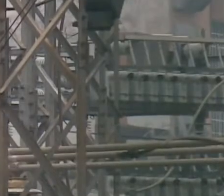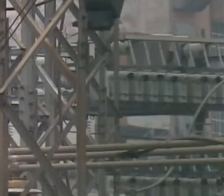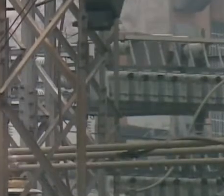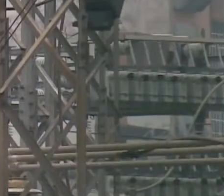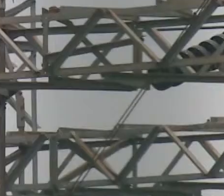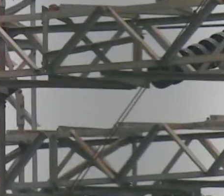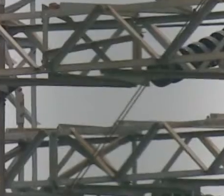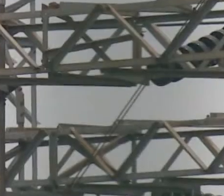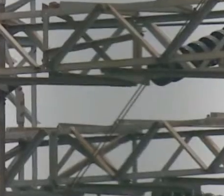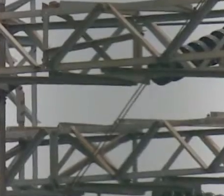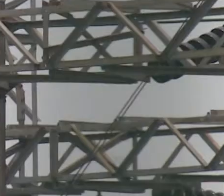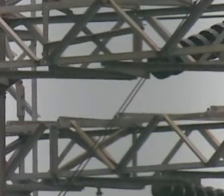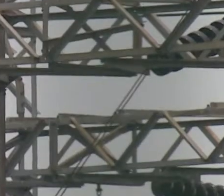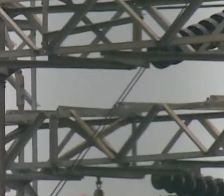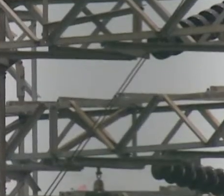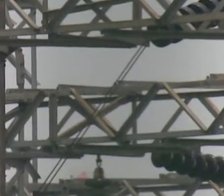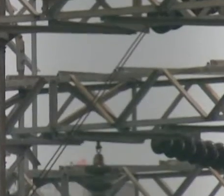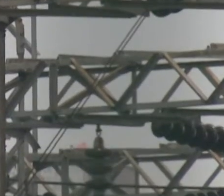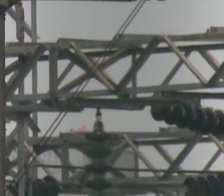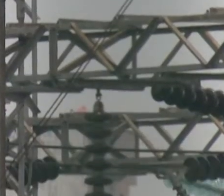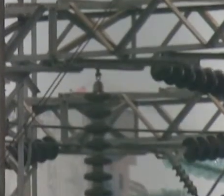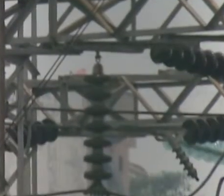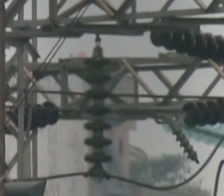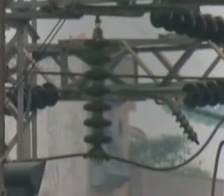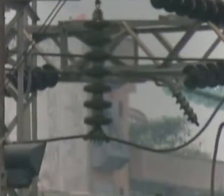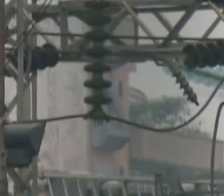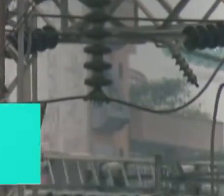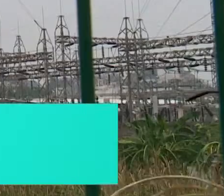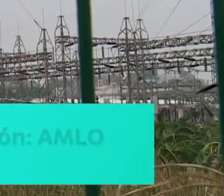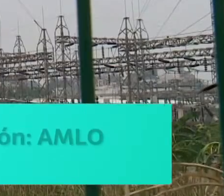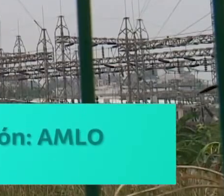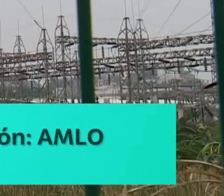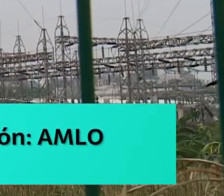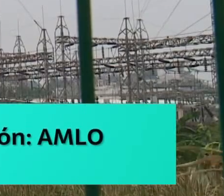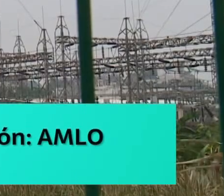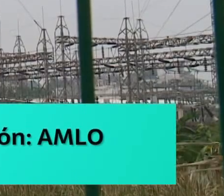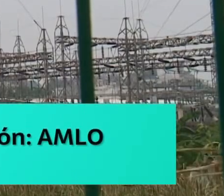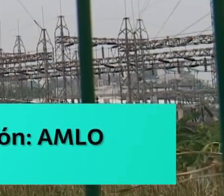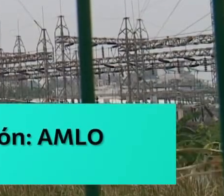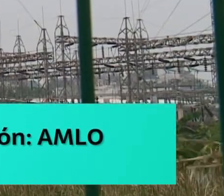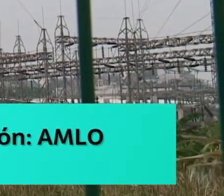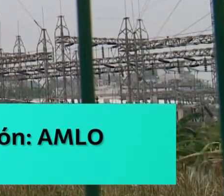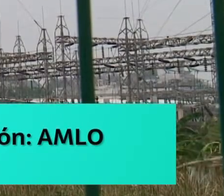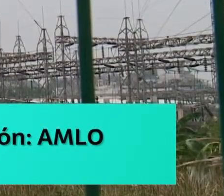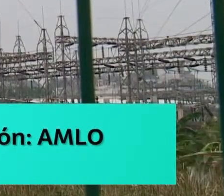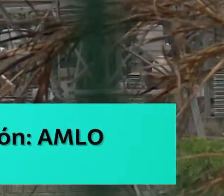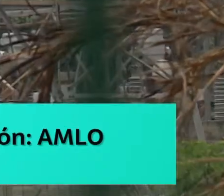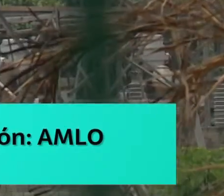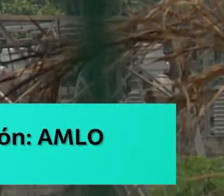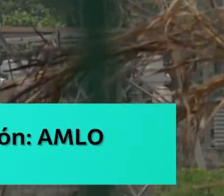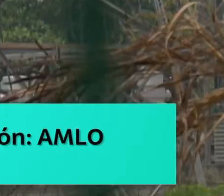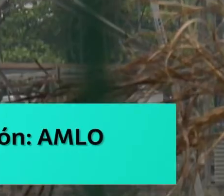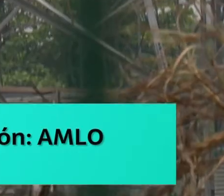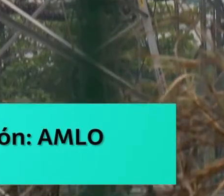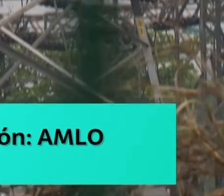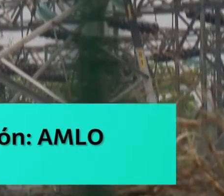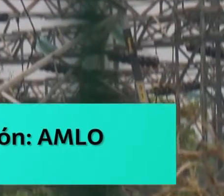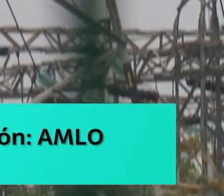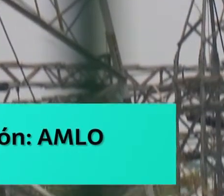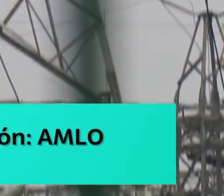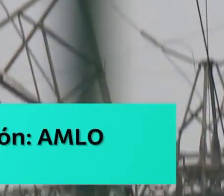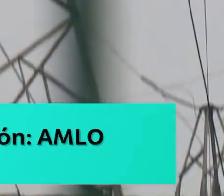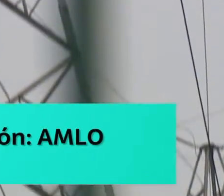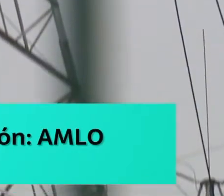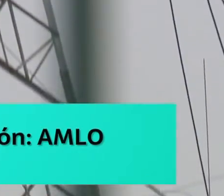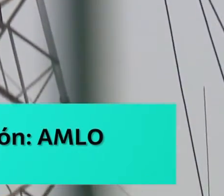para informar de manera detallada sobre la reforma eléctrica que se impulsa para que la Comisión Federal de Electricidad se fortalezca y sea autónoma